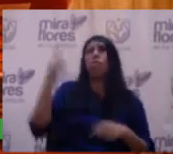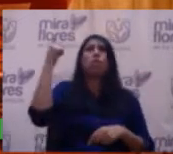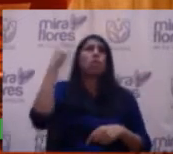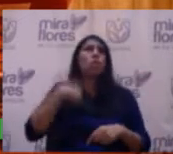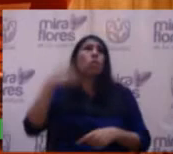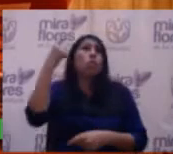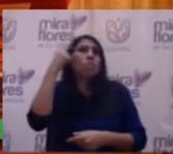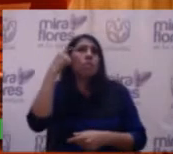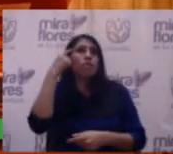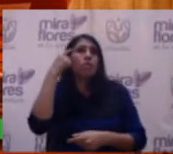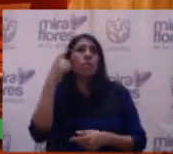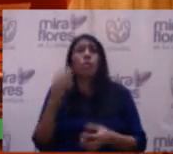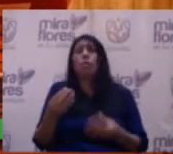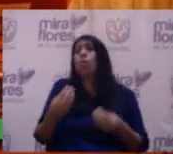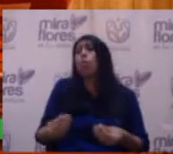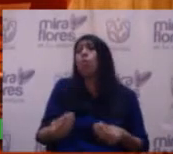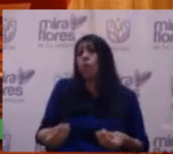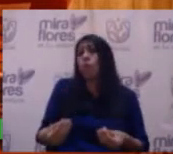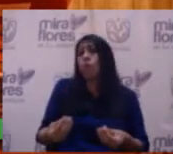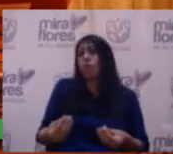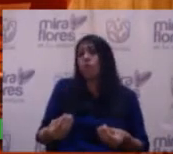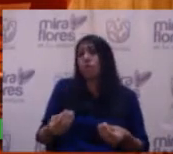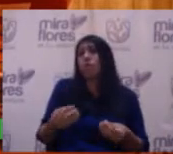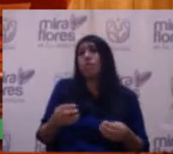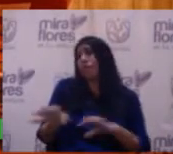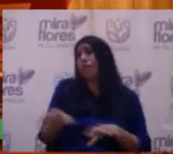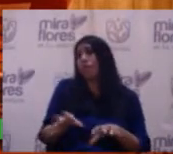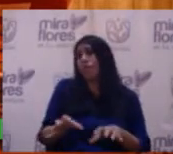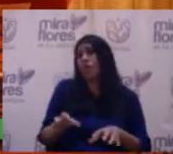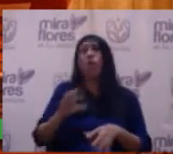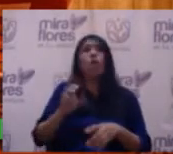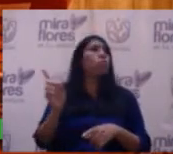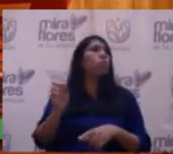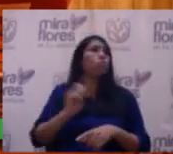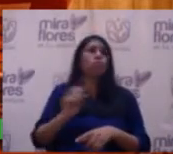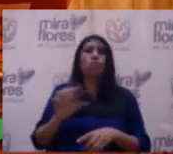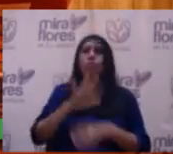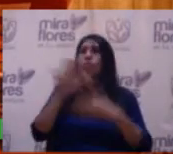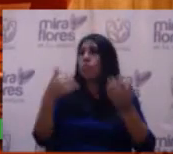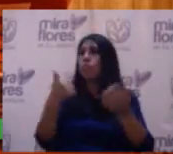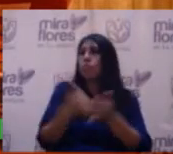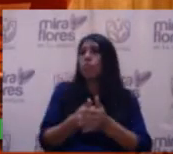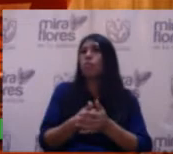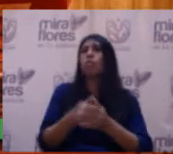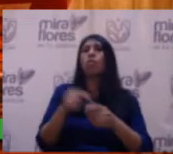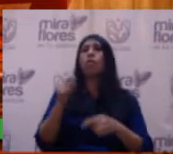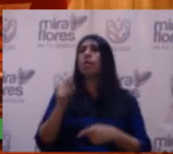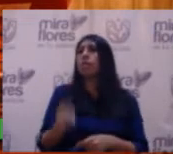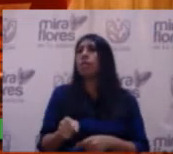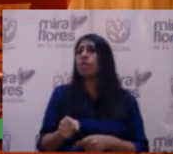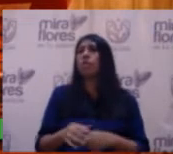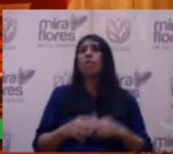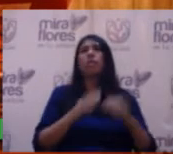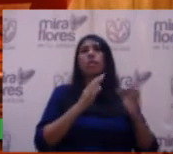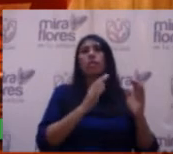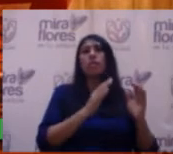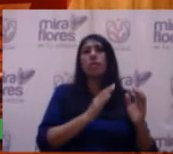o lo que debería ser o los usos y costumbres. No, todo esto tiene siempre un